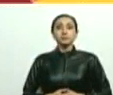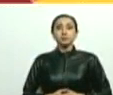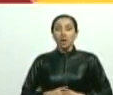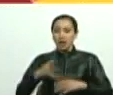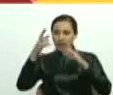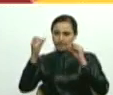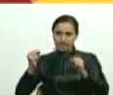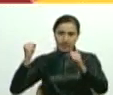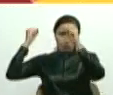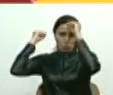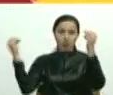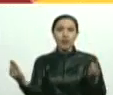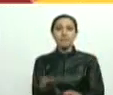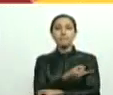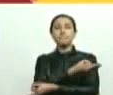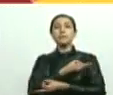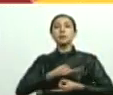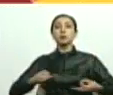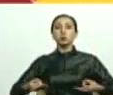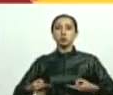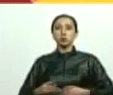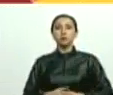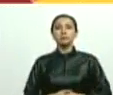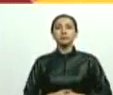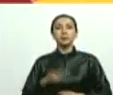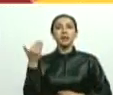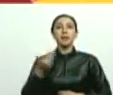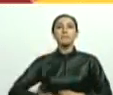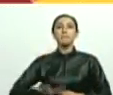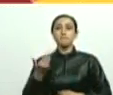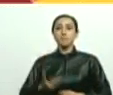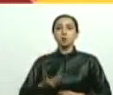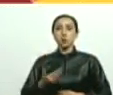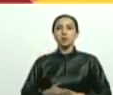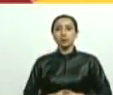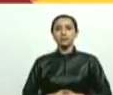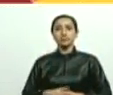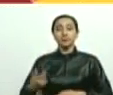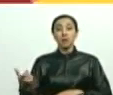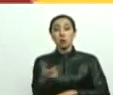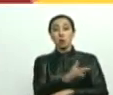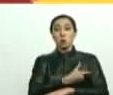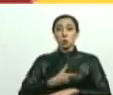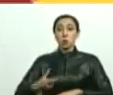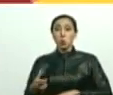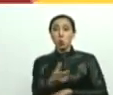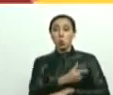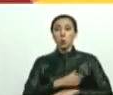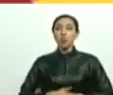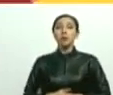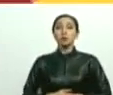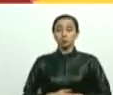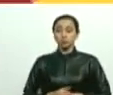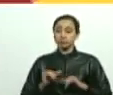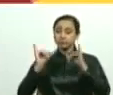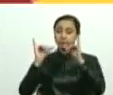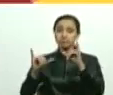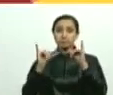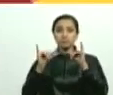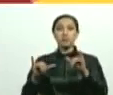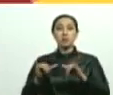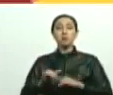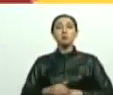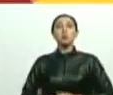embajadores extraordinarios y plenipotenciarios ante el gobierno legítimo y constitucional de